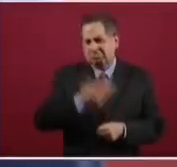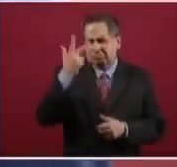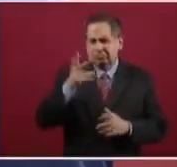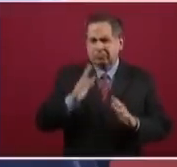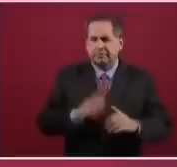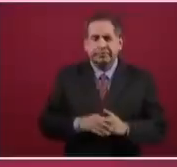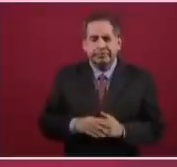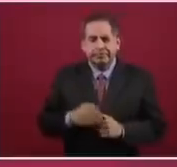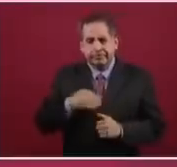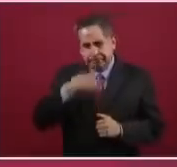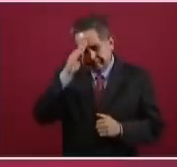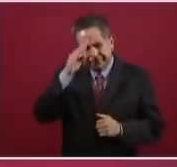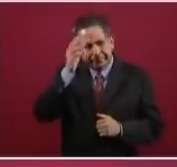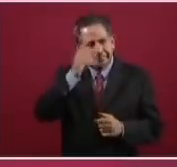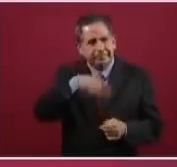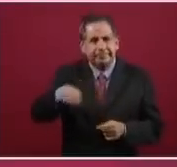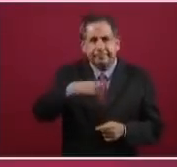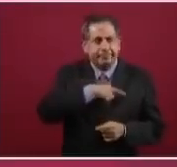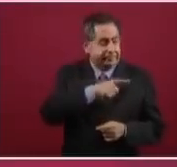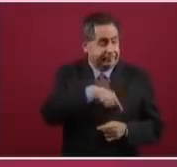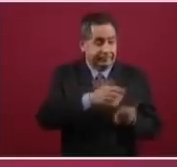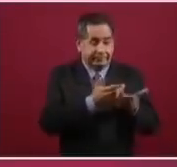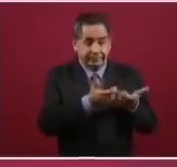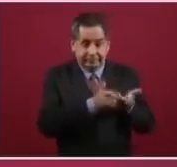fíjese cómo se les olvidaba